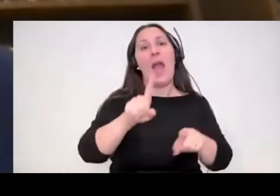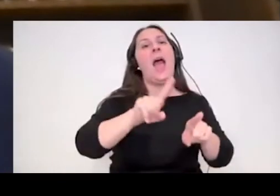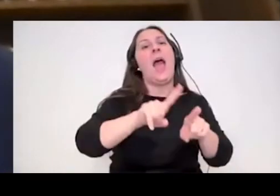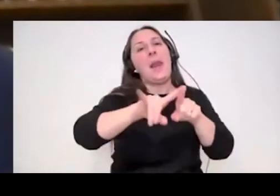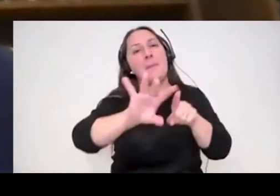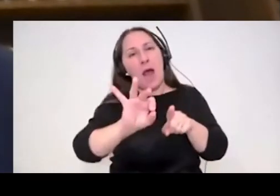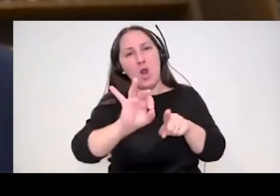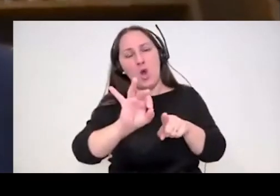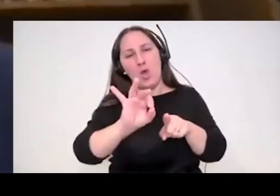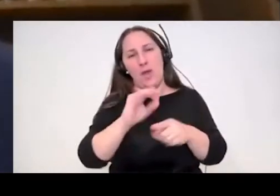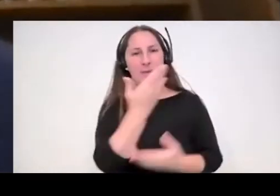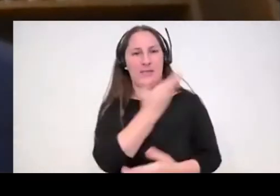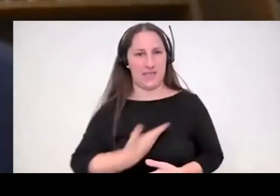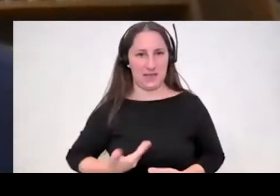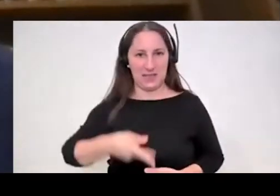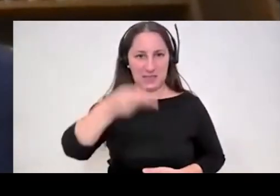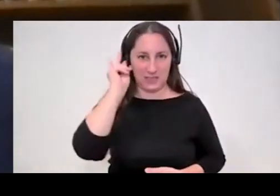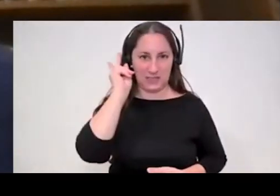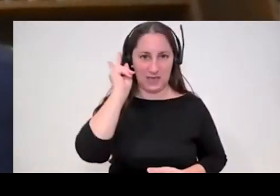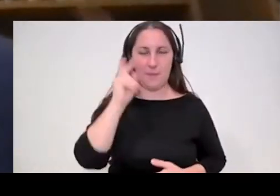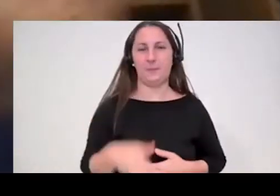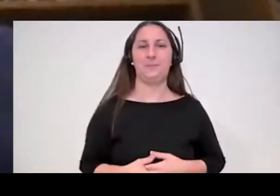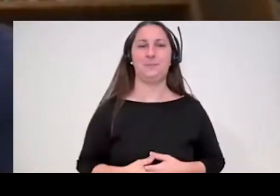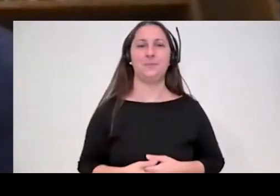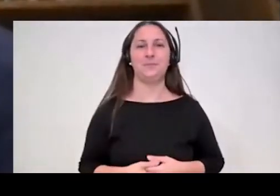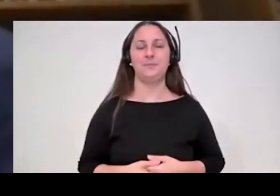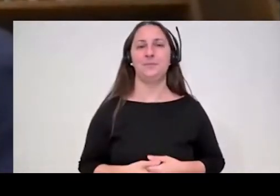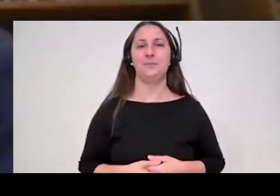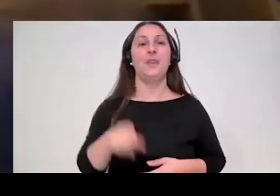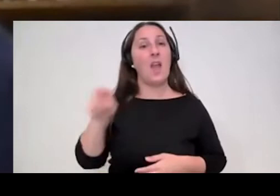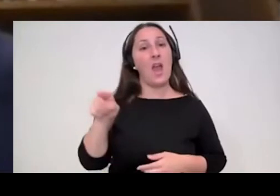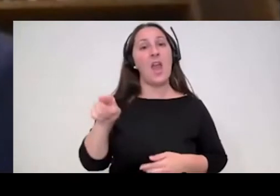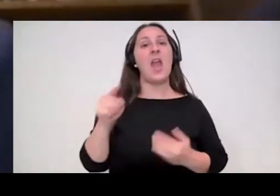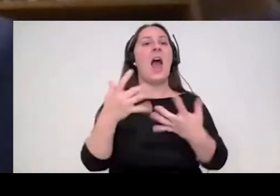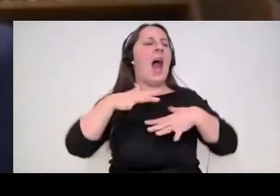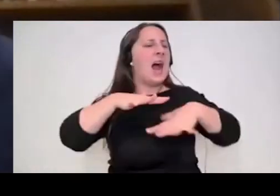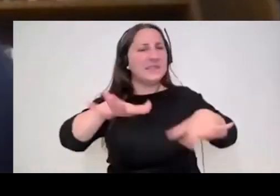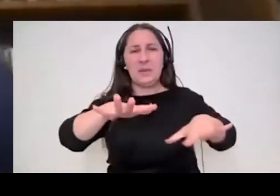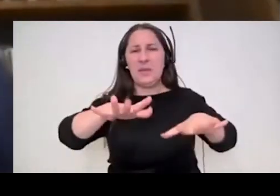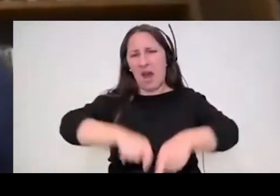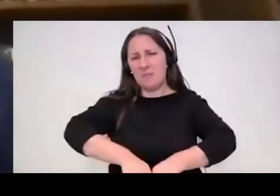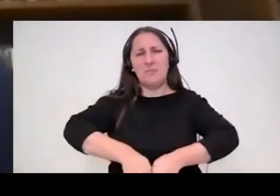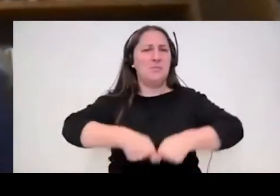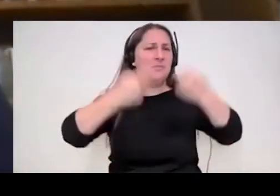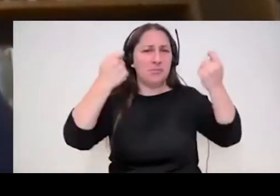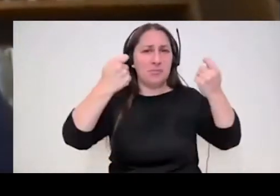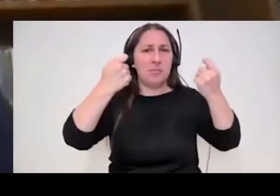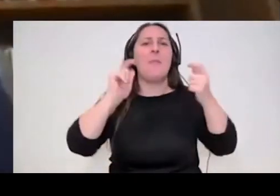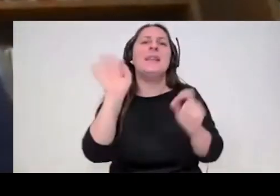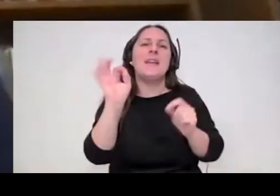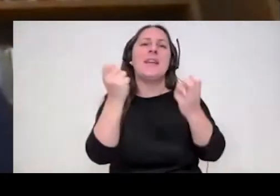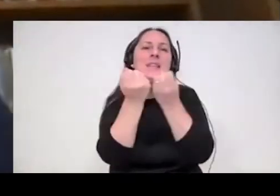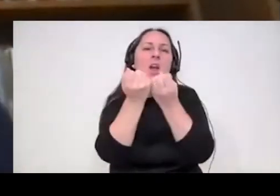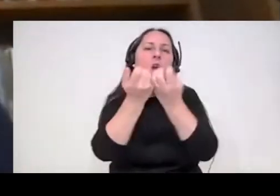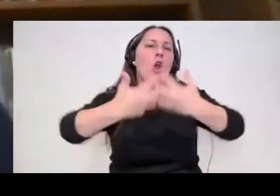Chile. Ley Piñera, que rompió el esquema de actividad para formar lo que es el esquema actual de Chile,